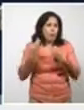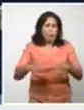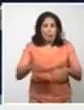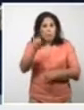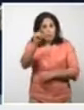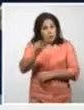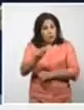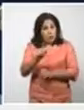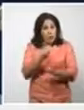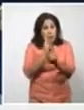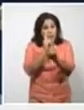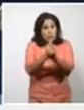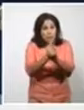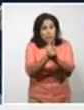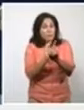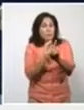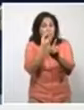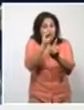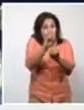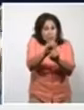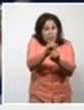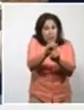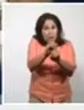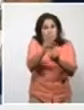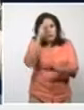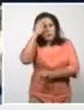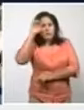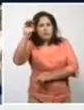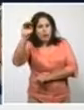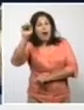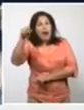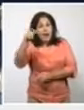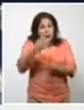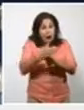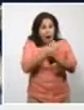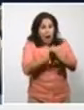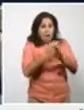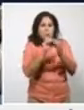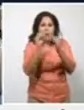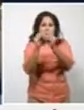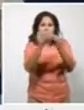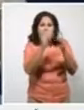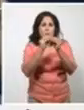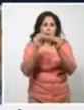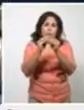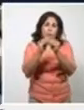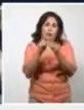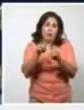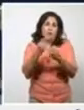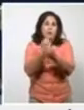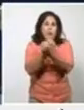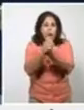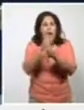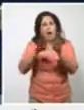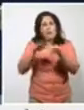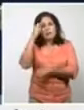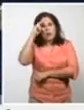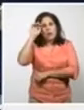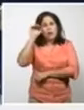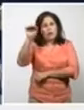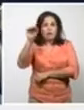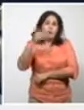estado en contacto con ese que se confirma un día, pues tengan un gran riesgo. De hecho, se ingresan